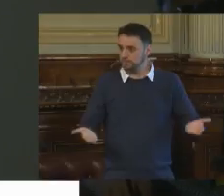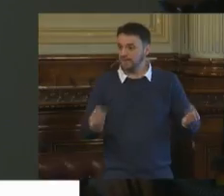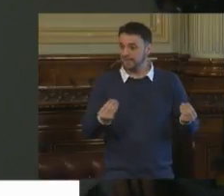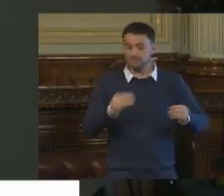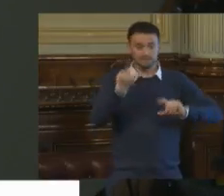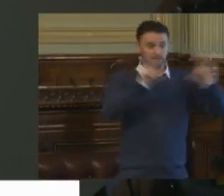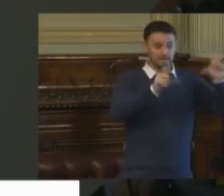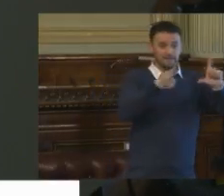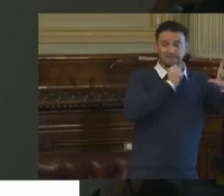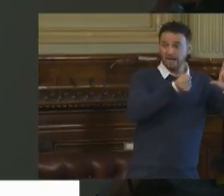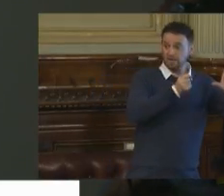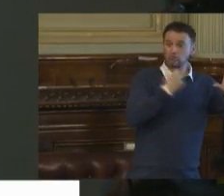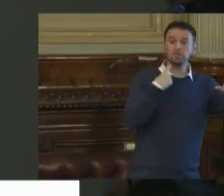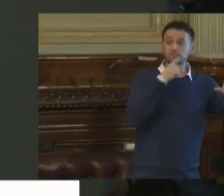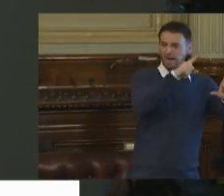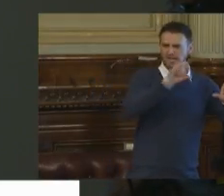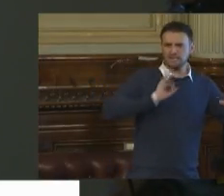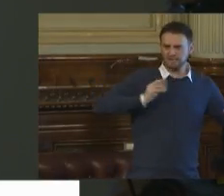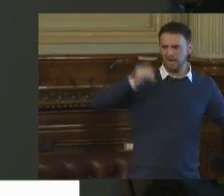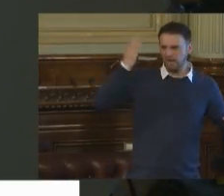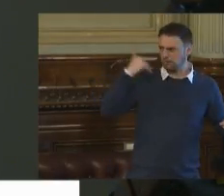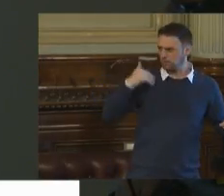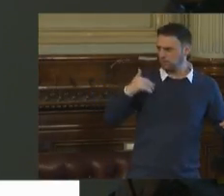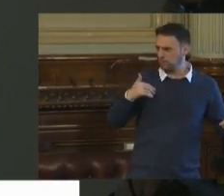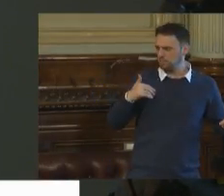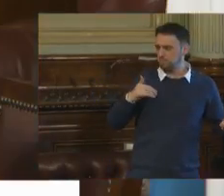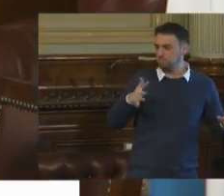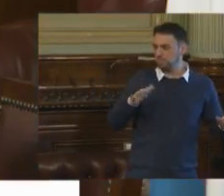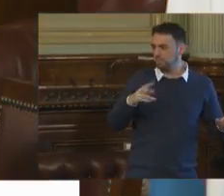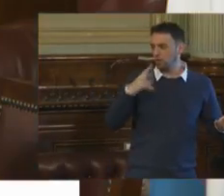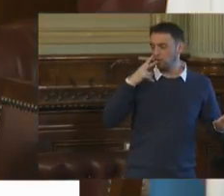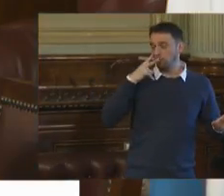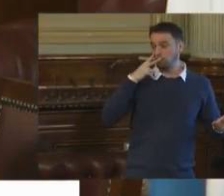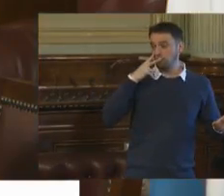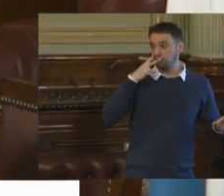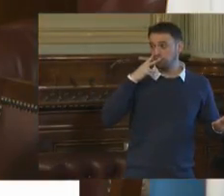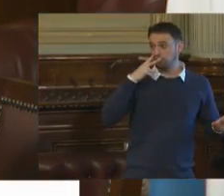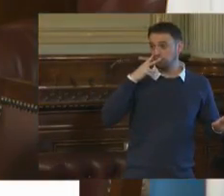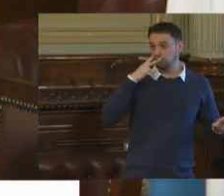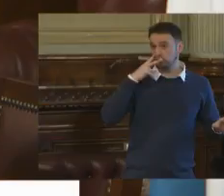entre los medios de comunicación en españa se halla a unos años me parece que es 2000